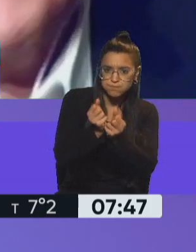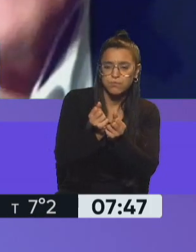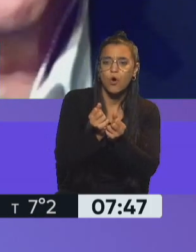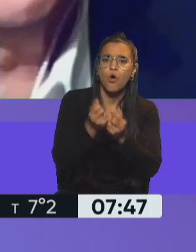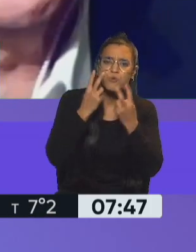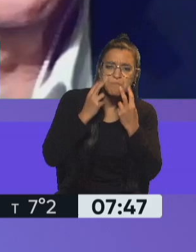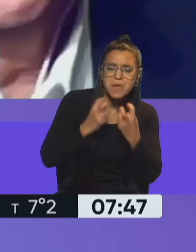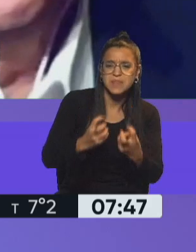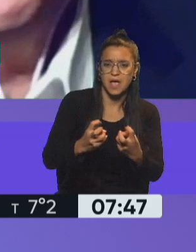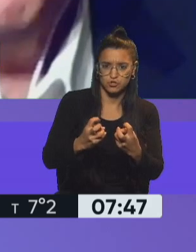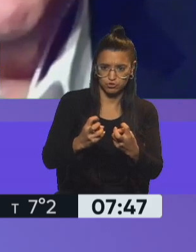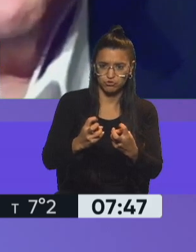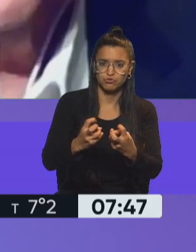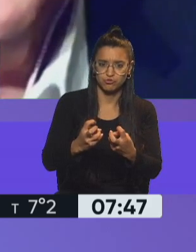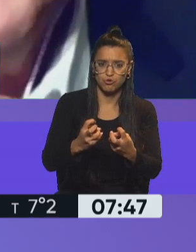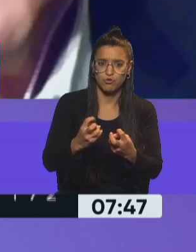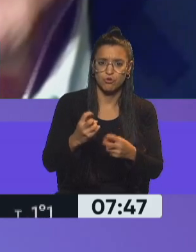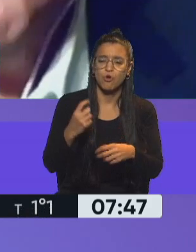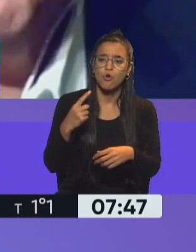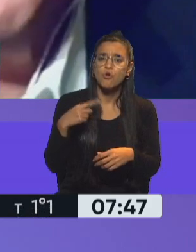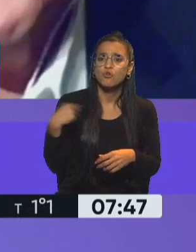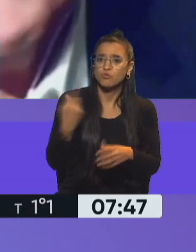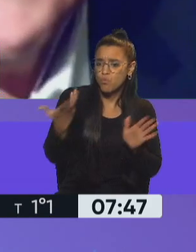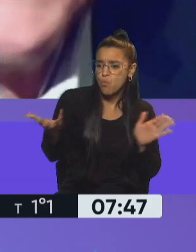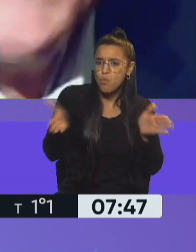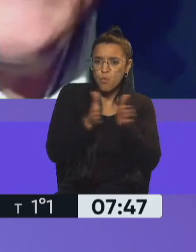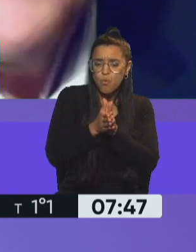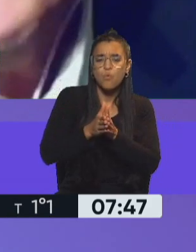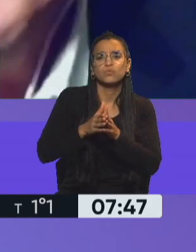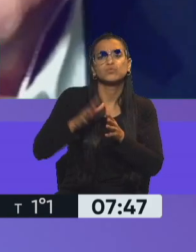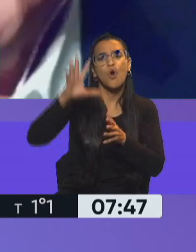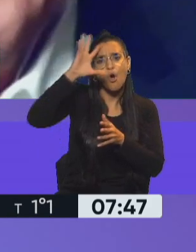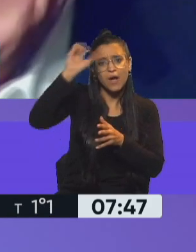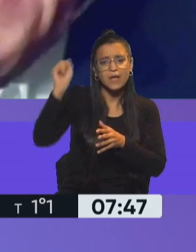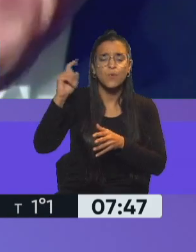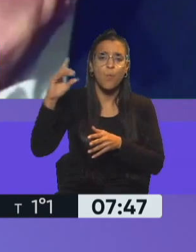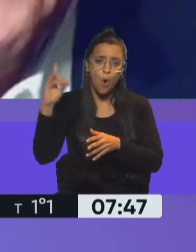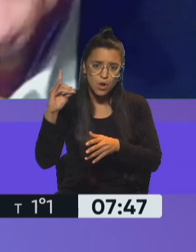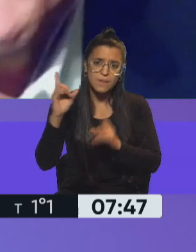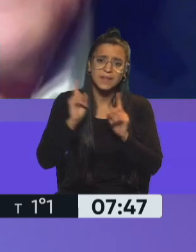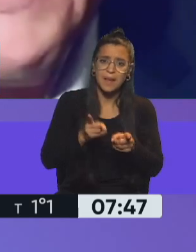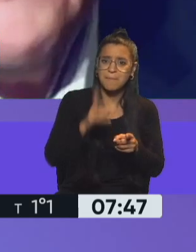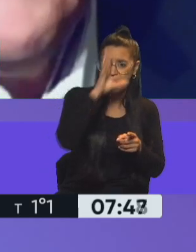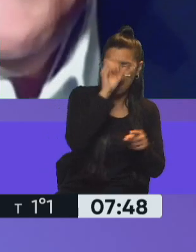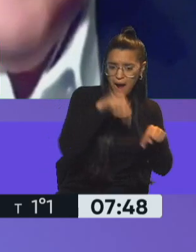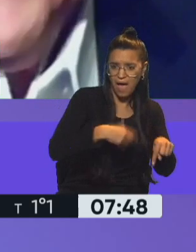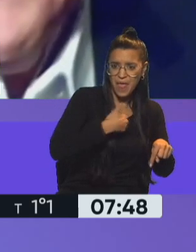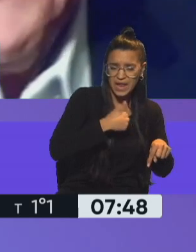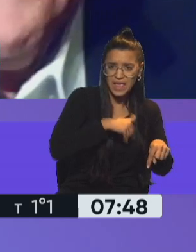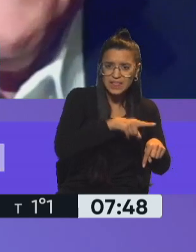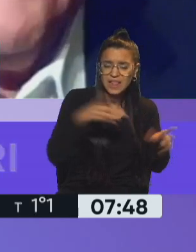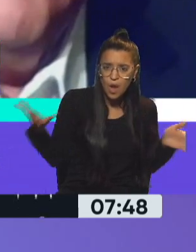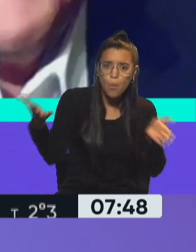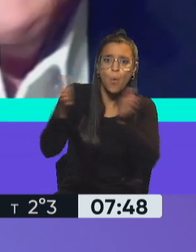la investigación que llevamos en forma conjunta entre la Cancillería boliviana y la Embajada argentina, a